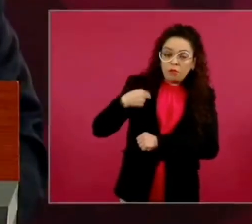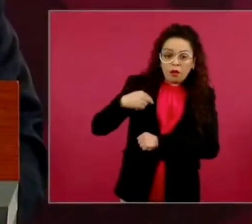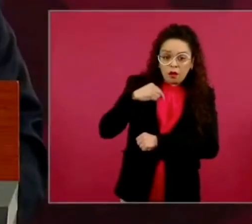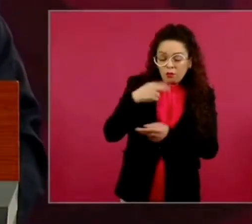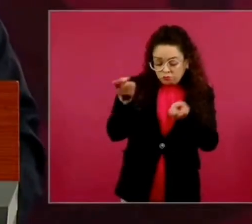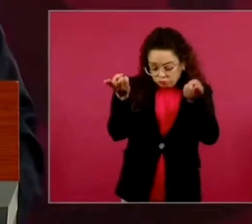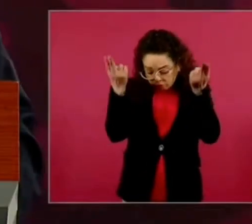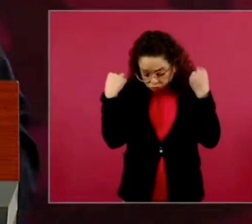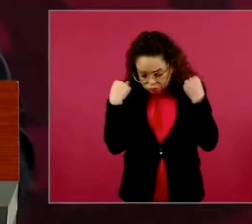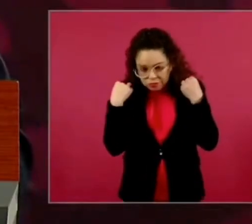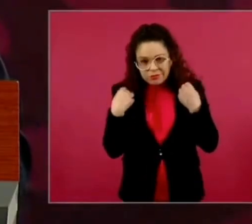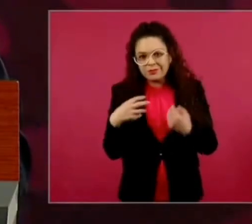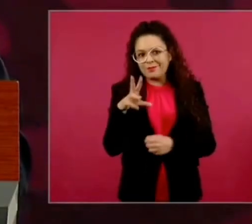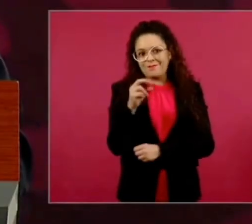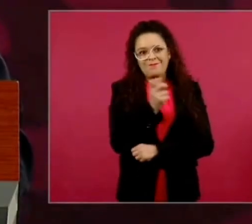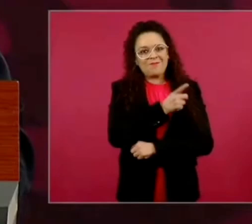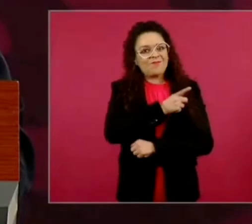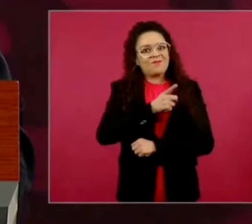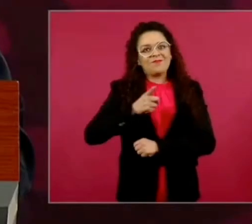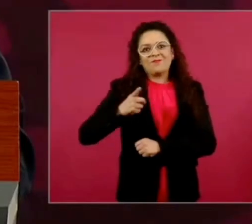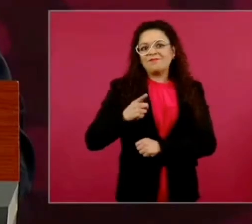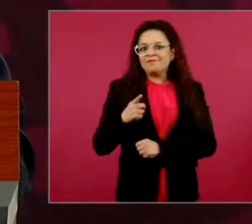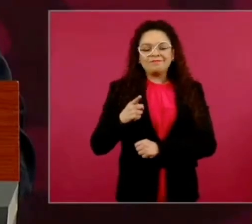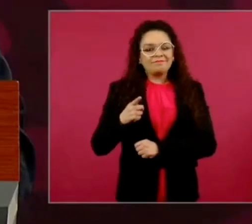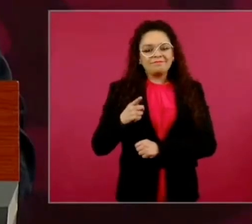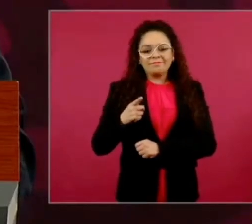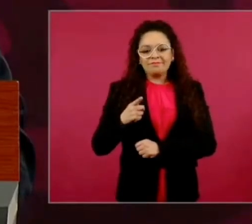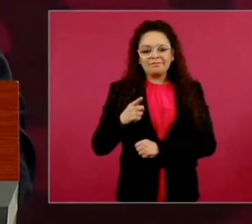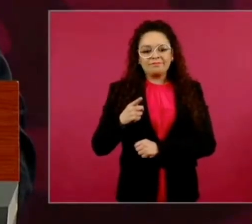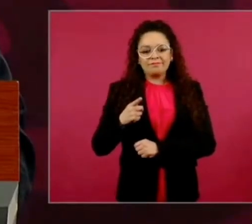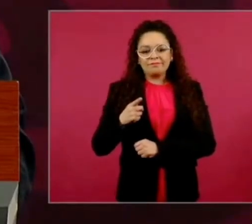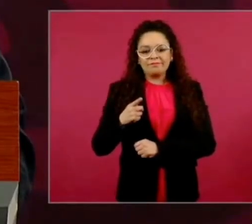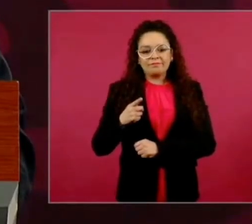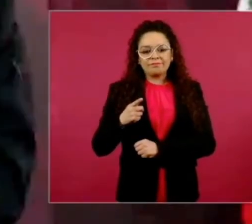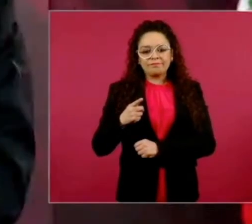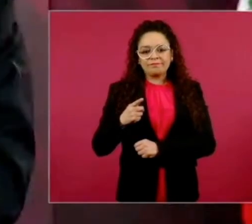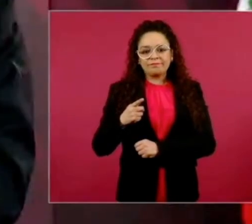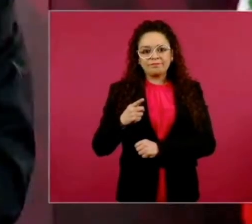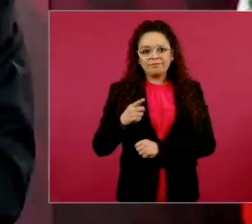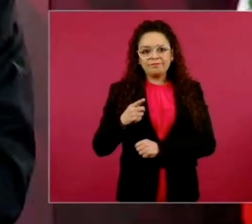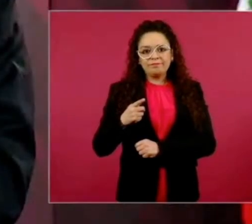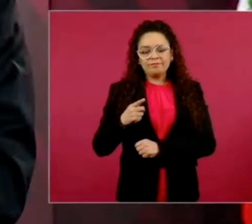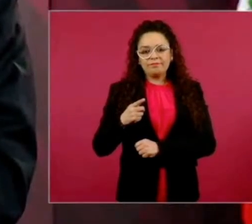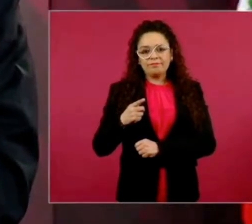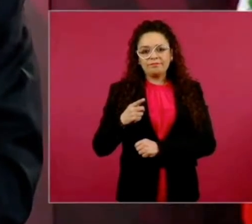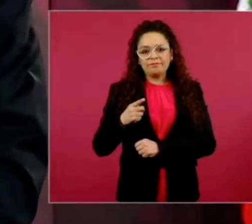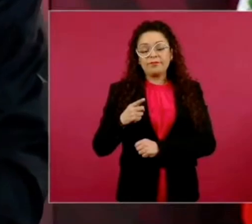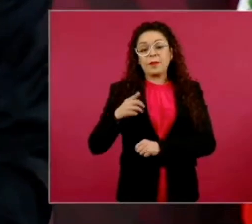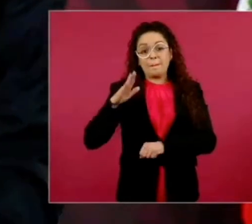pero sería pésimo desarmar a nuestros hijos,